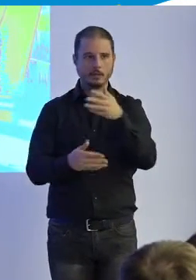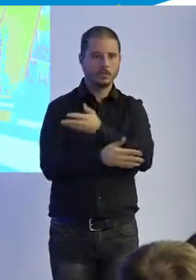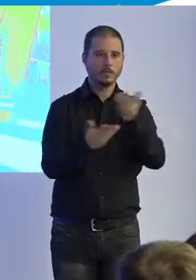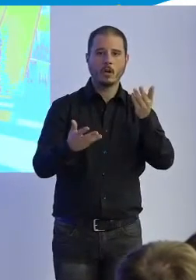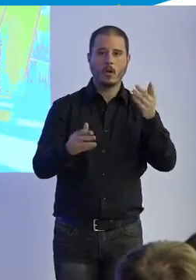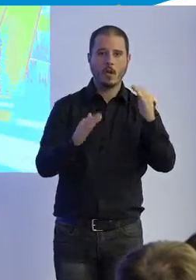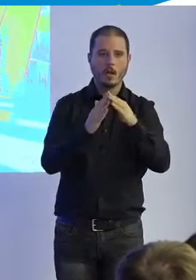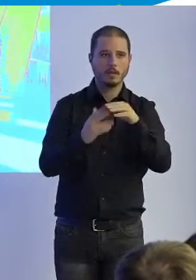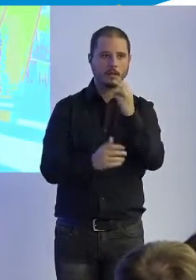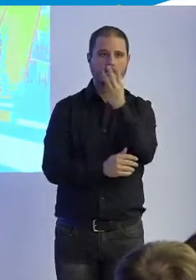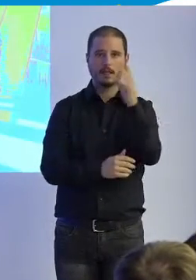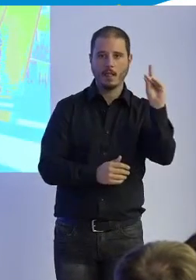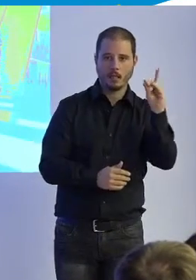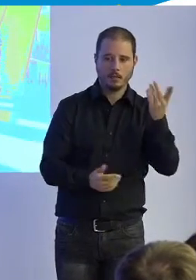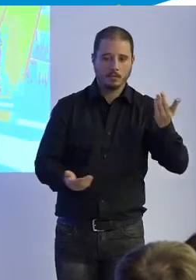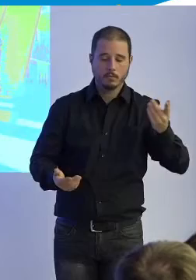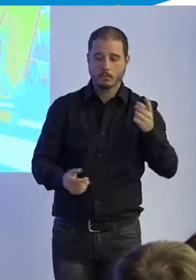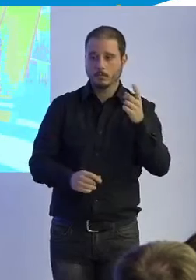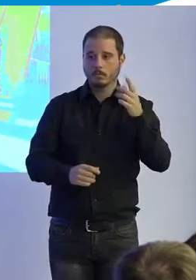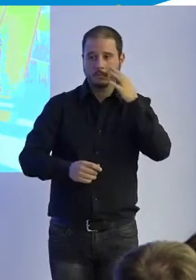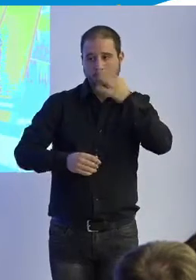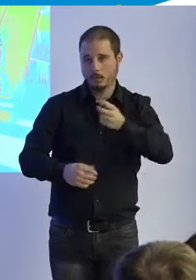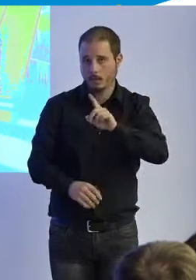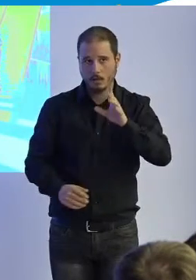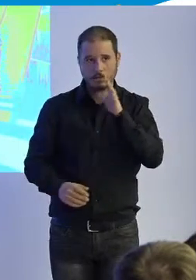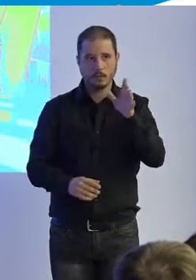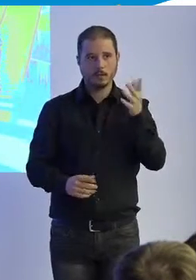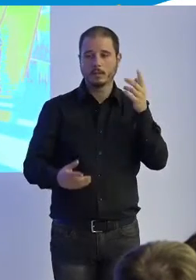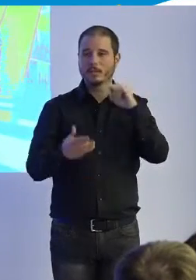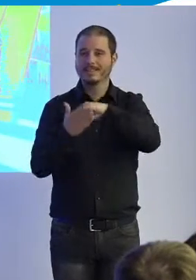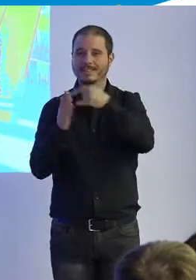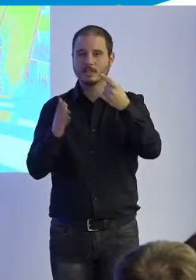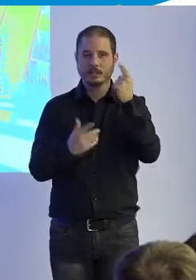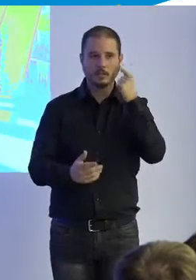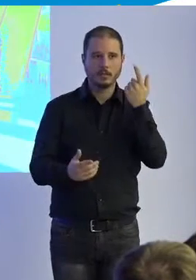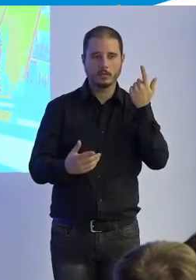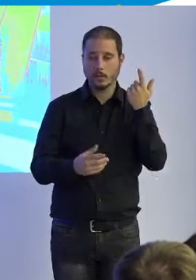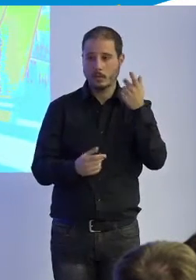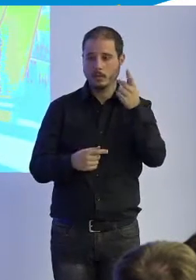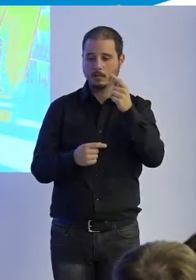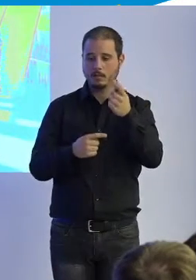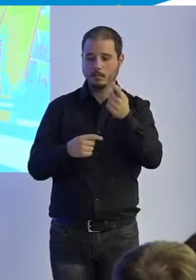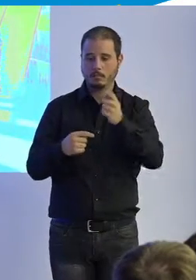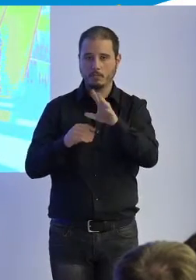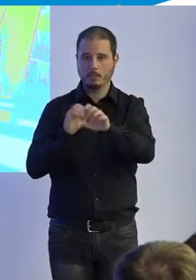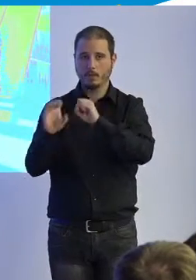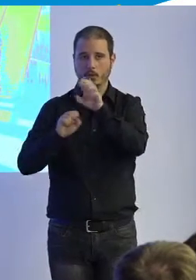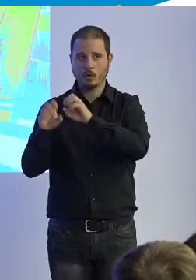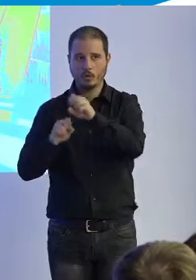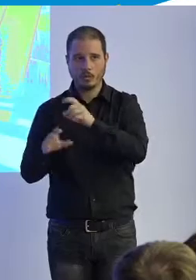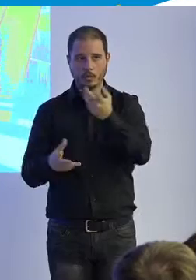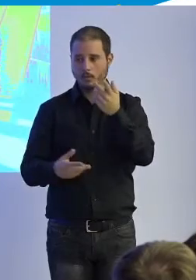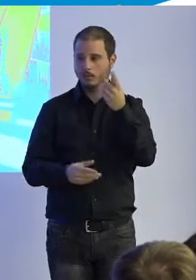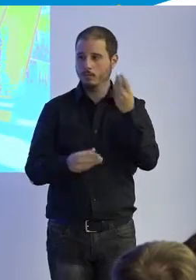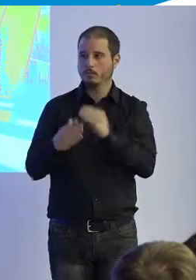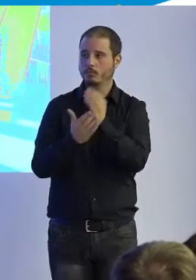No, porque a nivel tecnológico se quiso exprimir demasiado a los clientes y a los compradores, entonces se sacaron productos